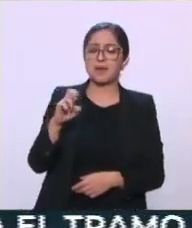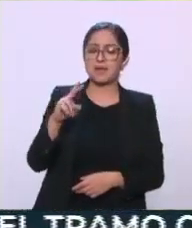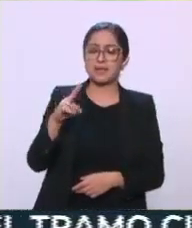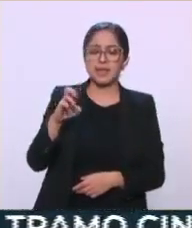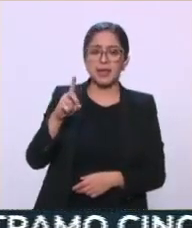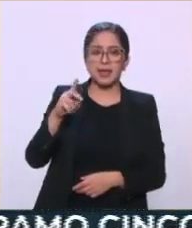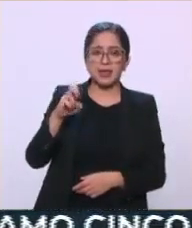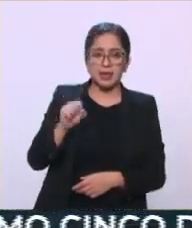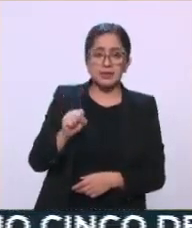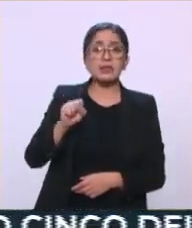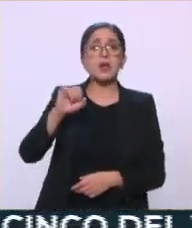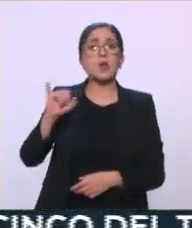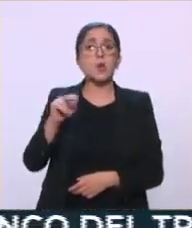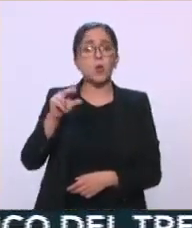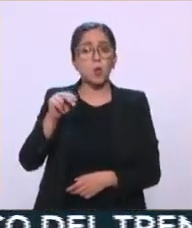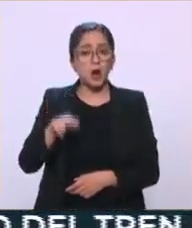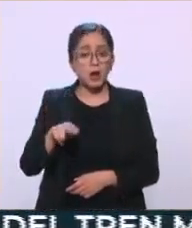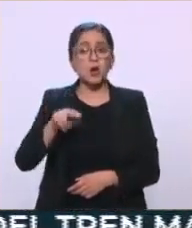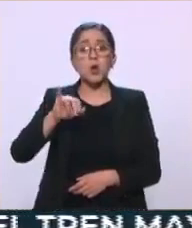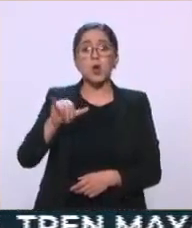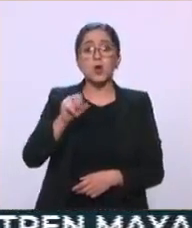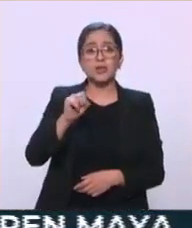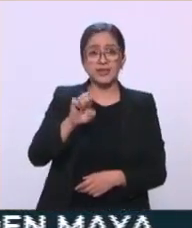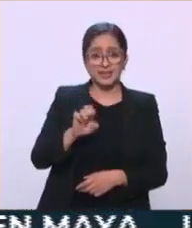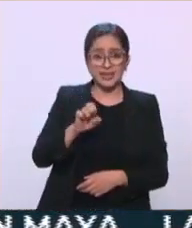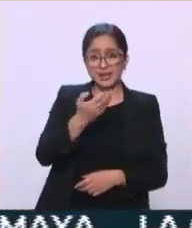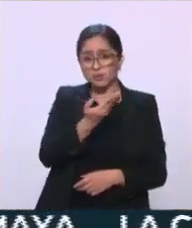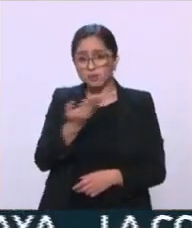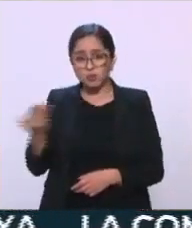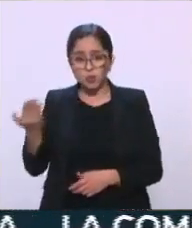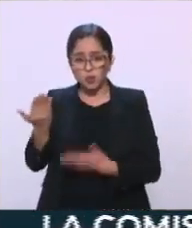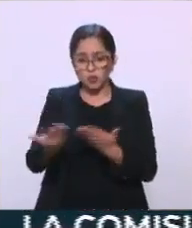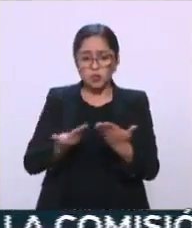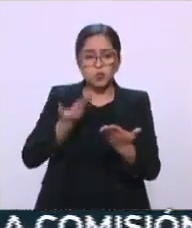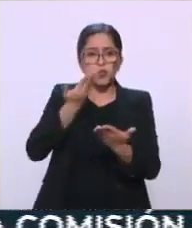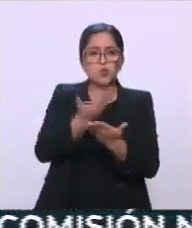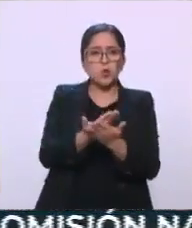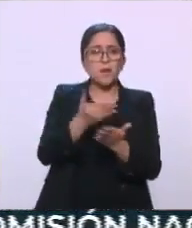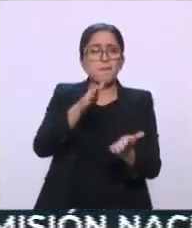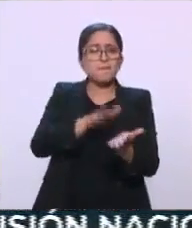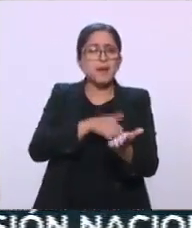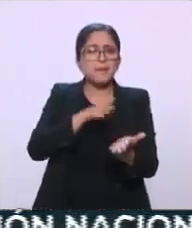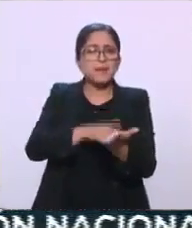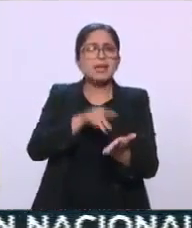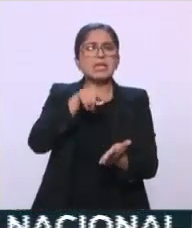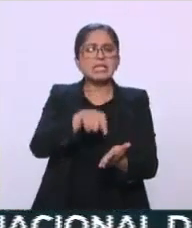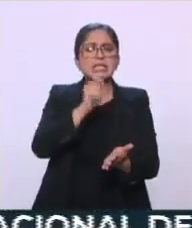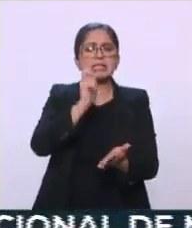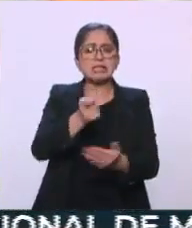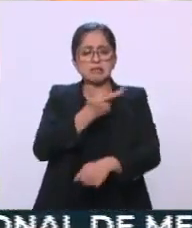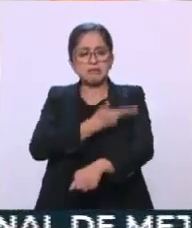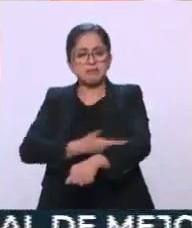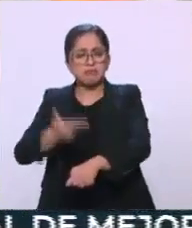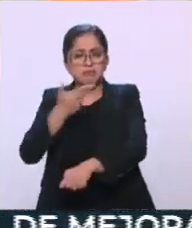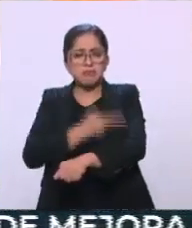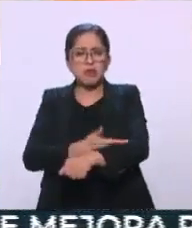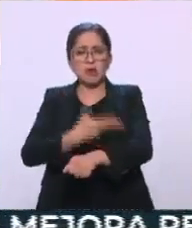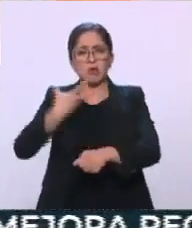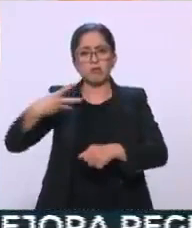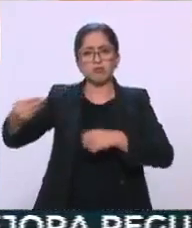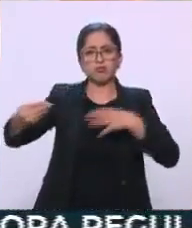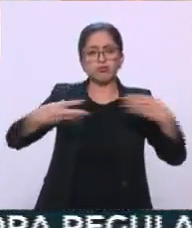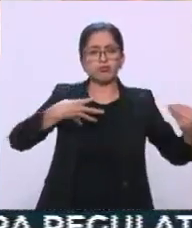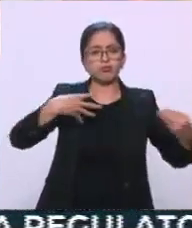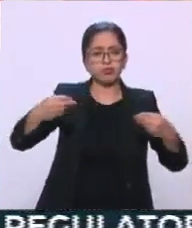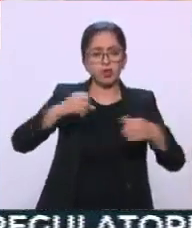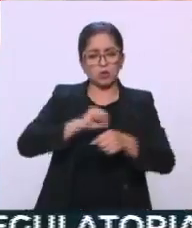Juan López y José Narro presentaron el documento al que llamaron la gestión de la pandemia en México, análisis preliminar